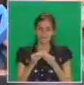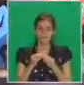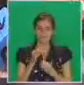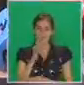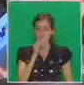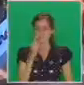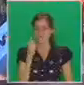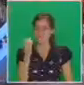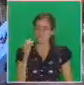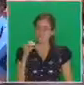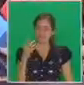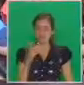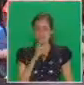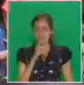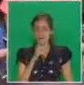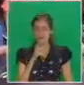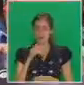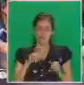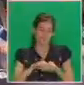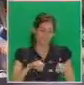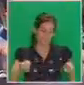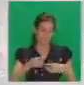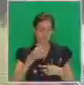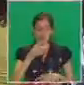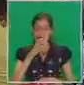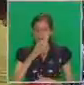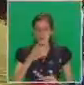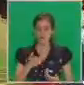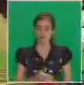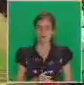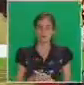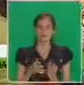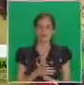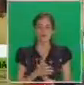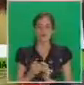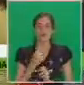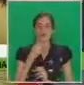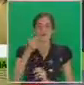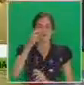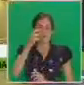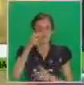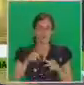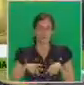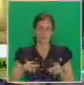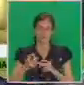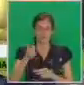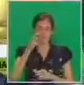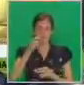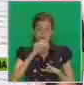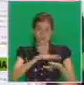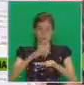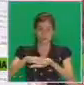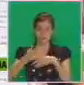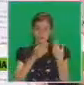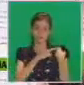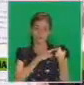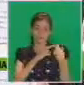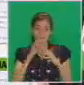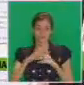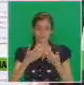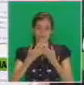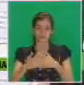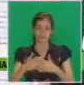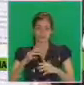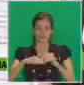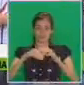óptimas condiciones, las tuberías, el agua. Voceros de la sala situacional hicieron un llamado a los responsables de la constructora